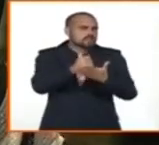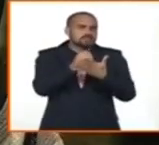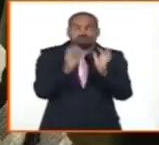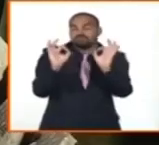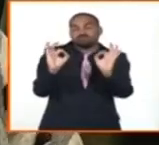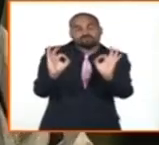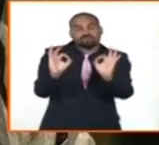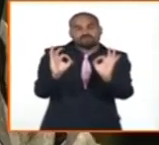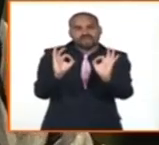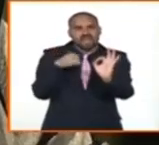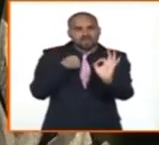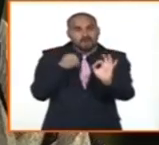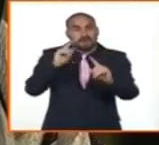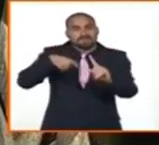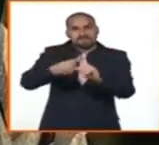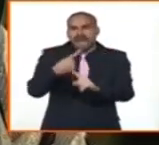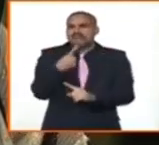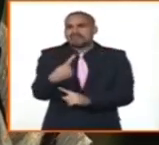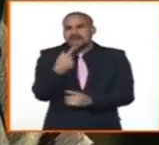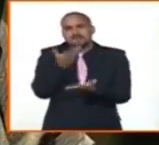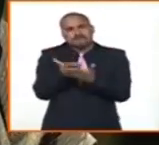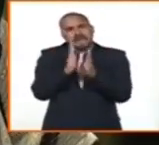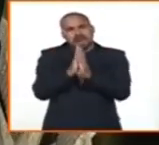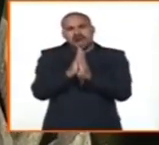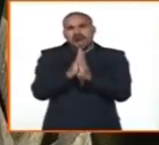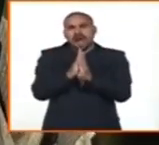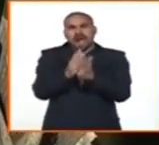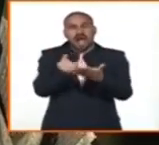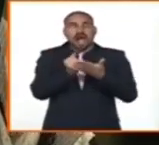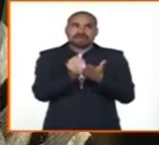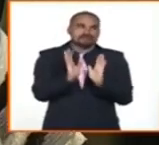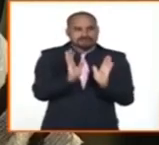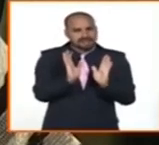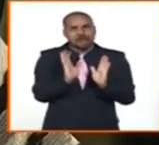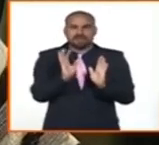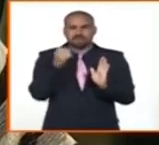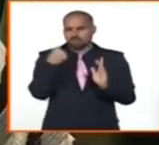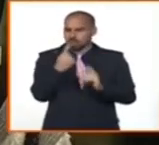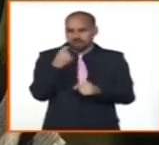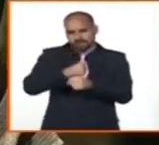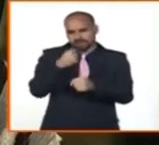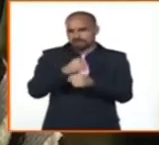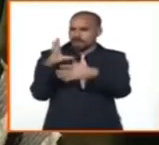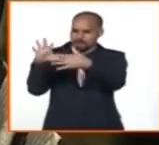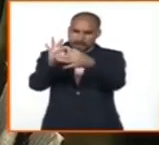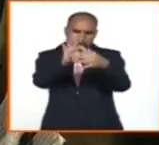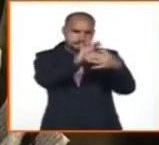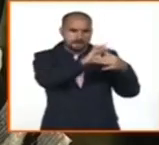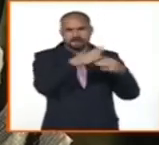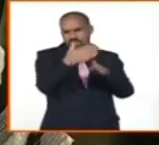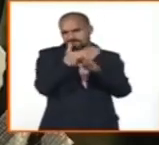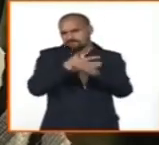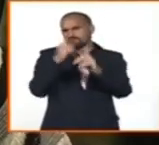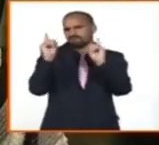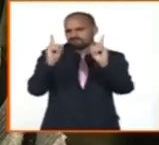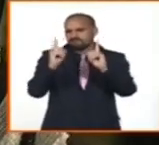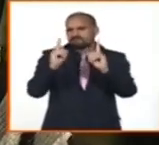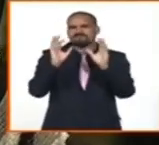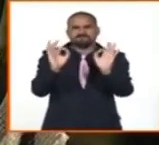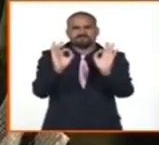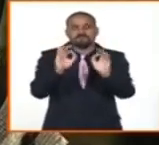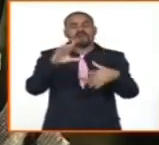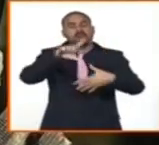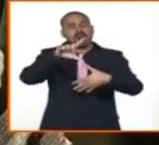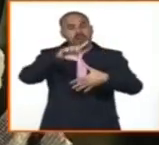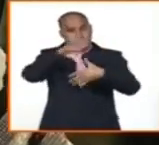en todos los interlocutores que hemos tenido en esta red que venimos tejiendo, trabajando con muchos referentes políticos en América